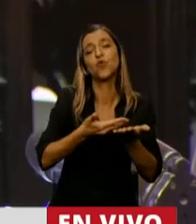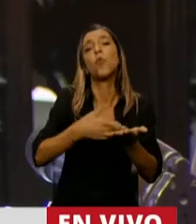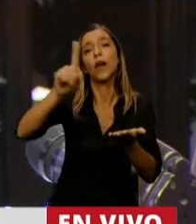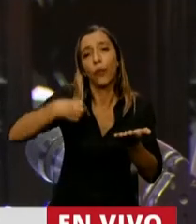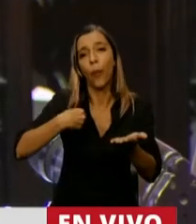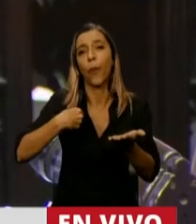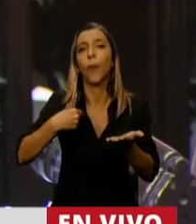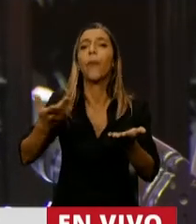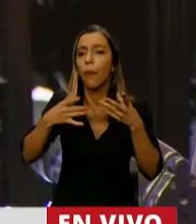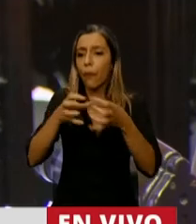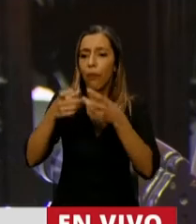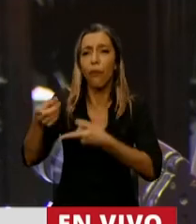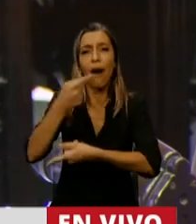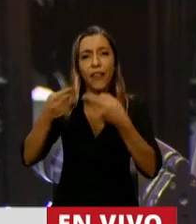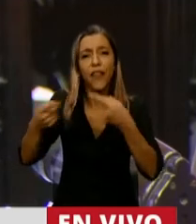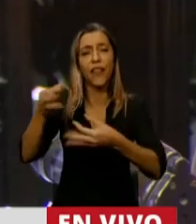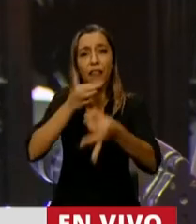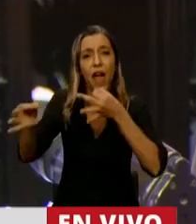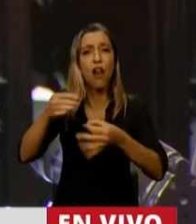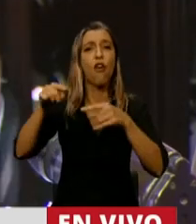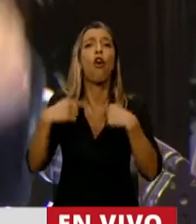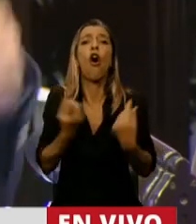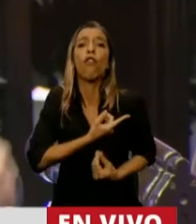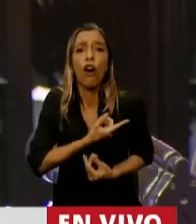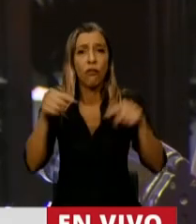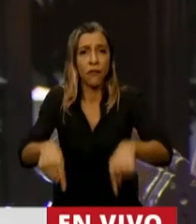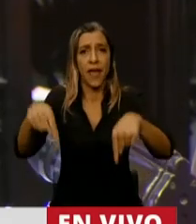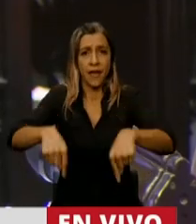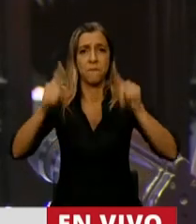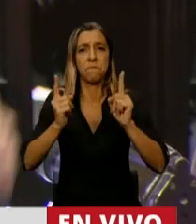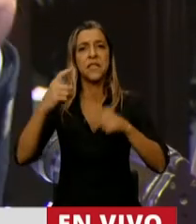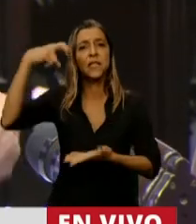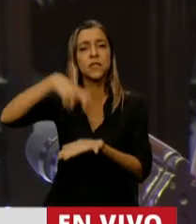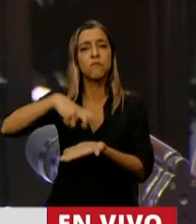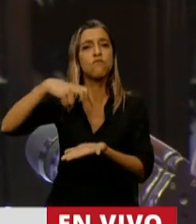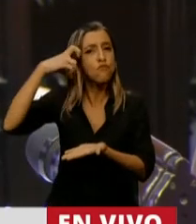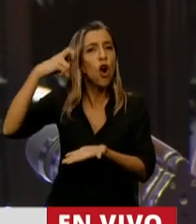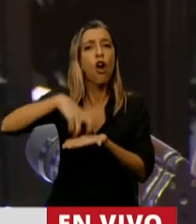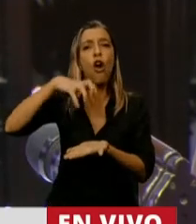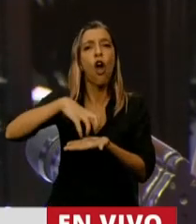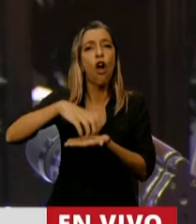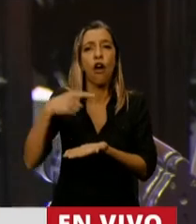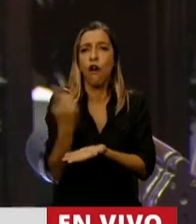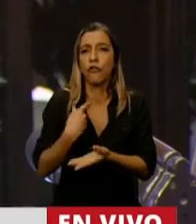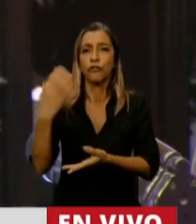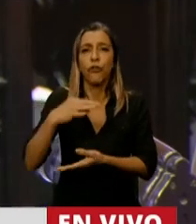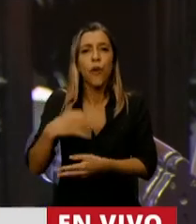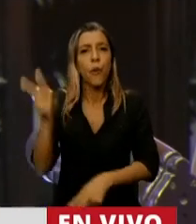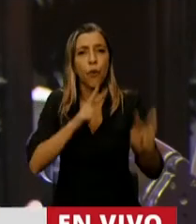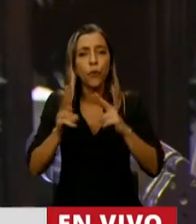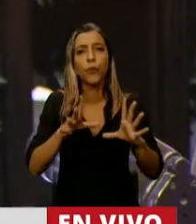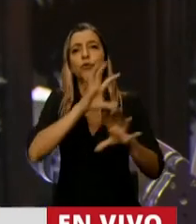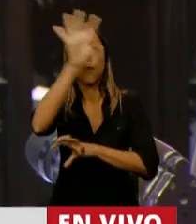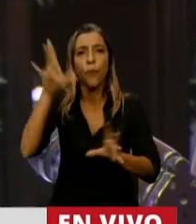diálogo y el lugar del diálogo es el Parlamento. Aquí se tiene que reconocer el federalismo que reguarda la Constitución